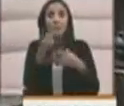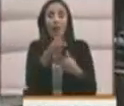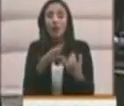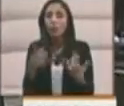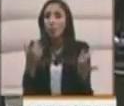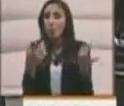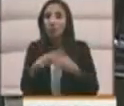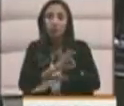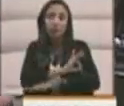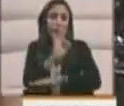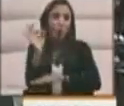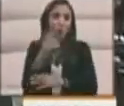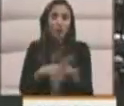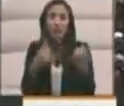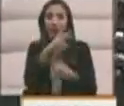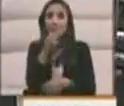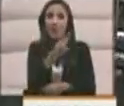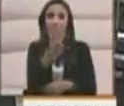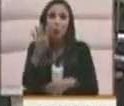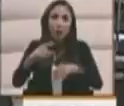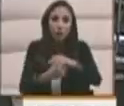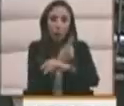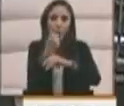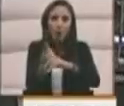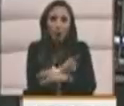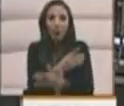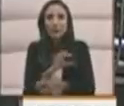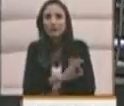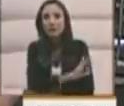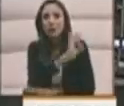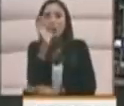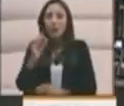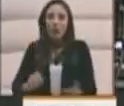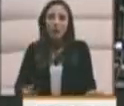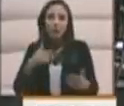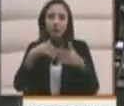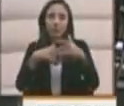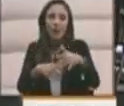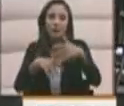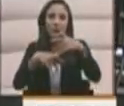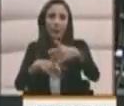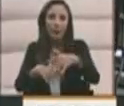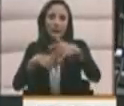Caracas y hablar con el mismísimo presidente de la República. El día después,